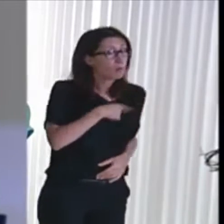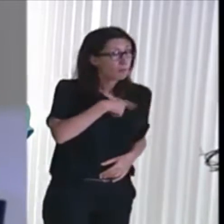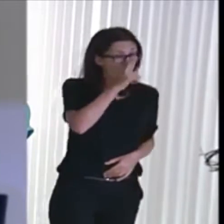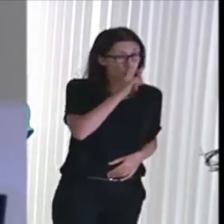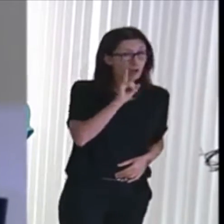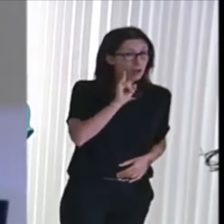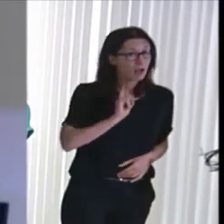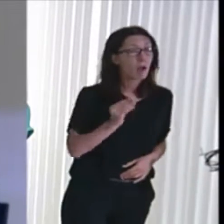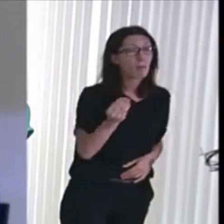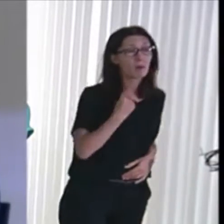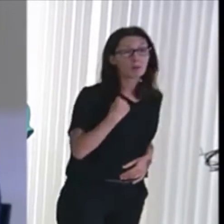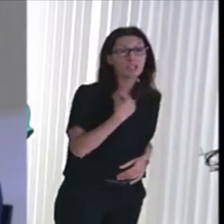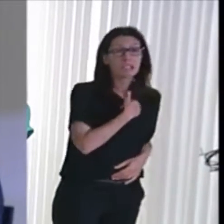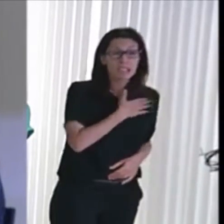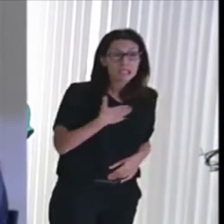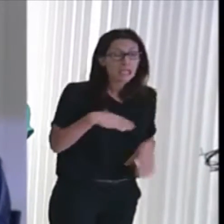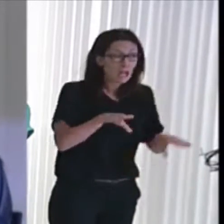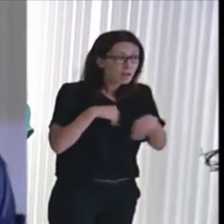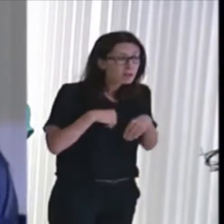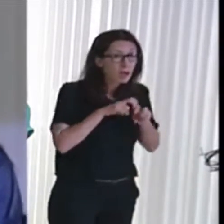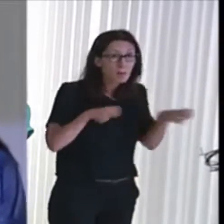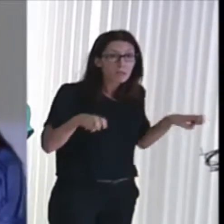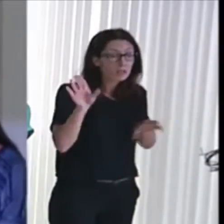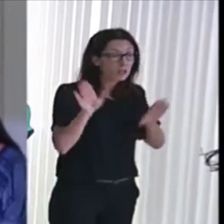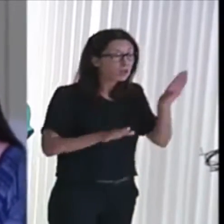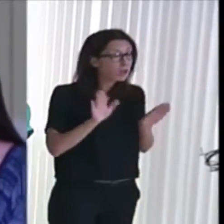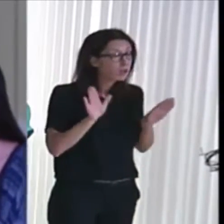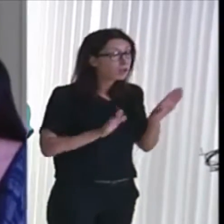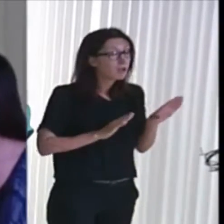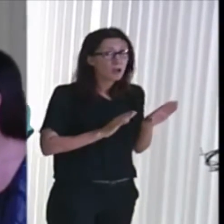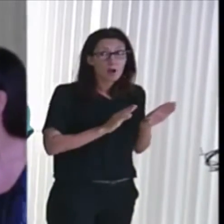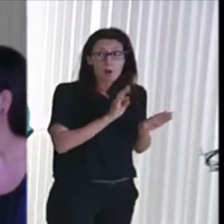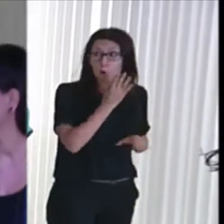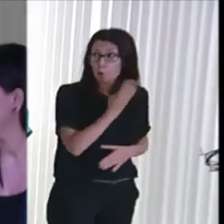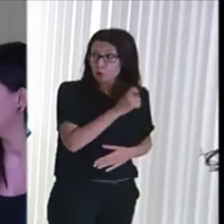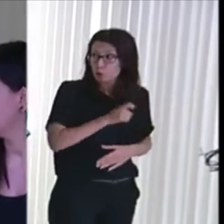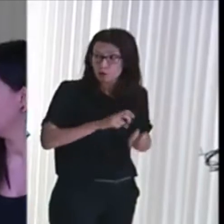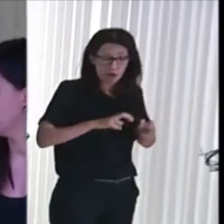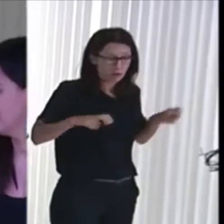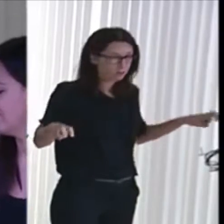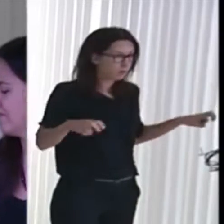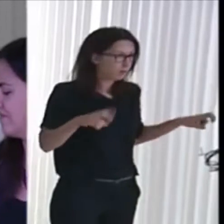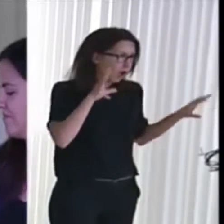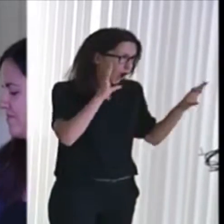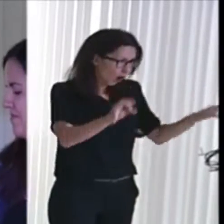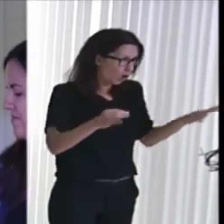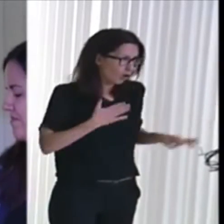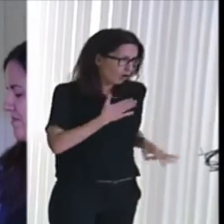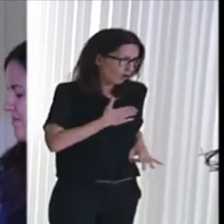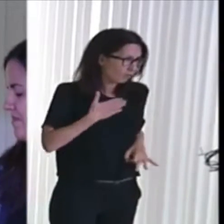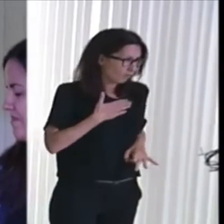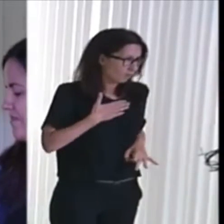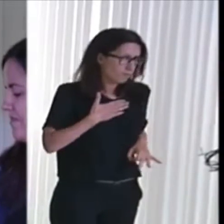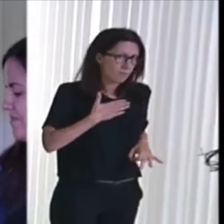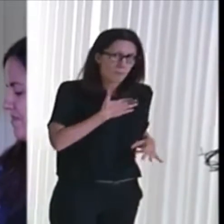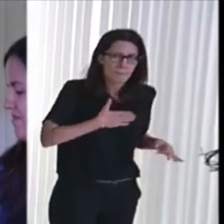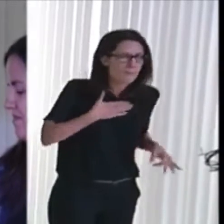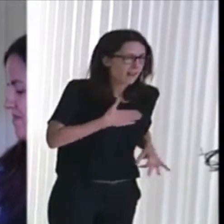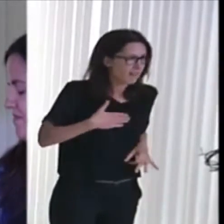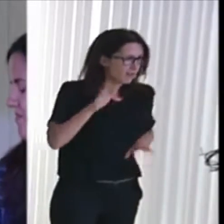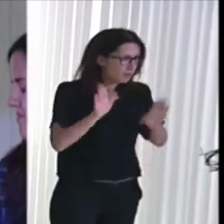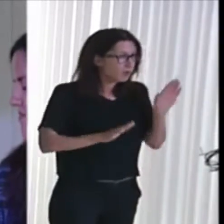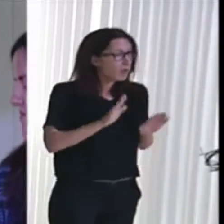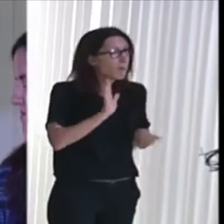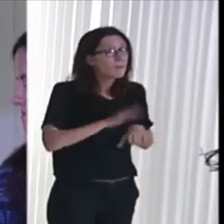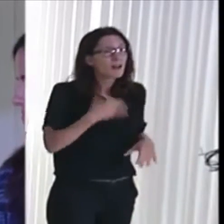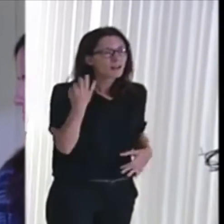¿quieres moderar una mesa? Bueno, con las 4 personas que me acompañan, ¿cómo no? Y sobre todo para